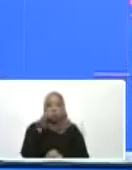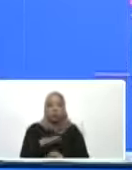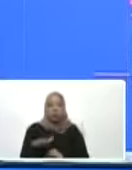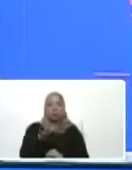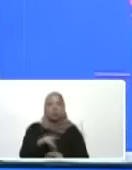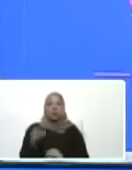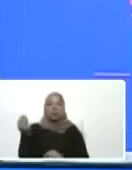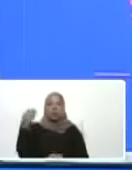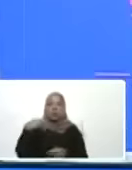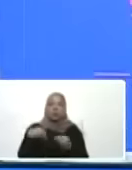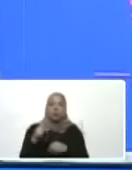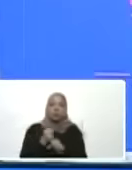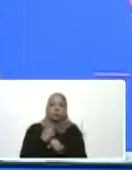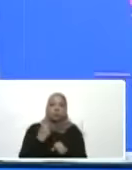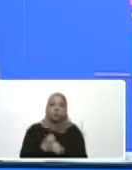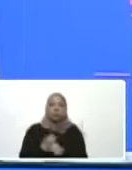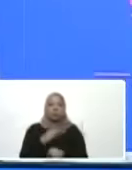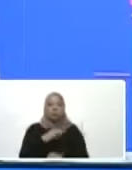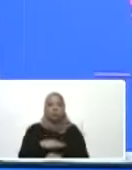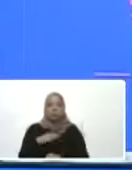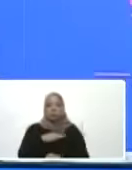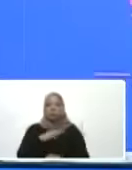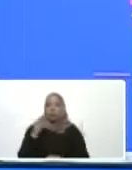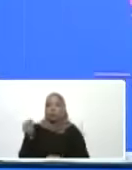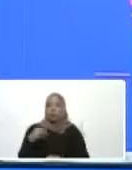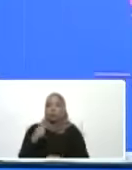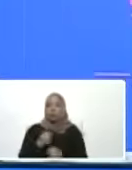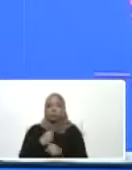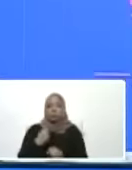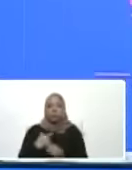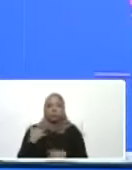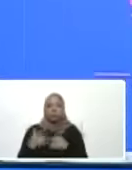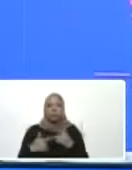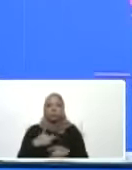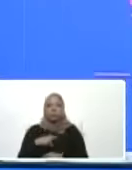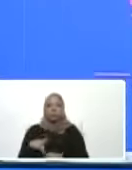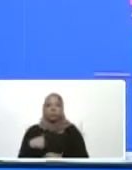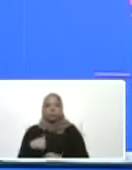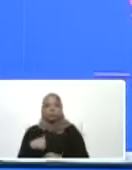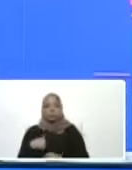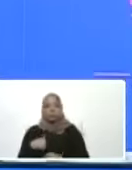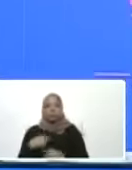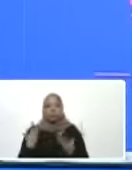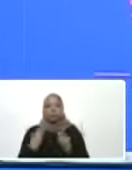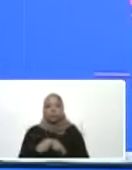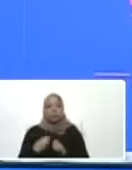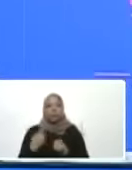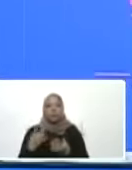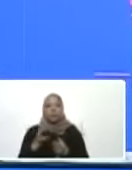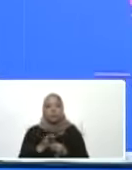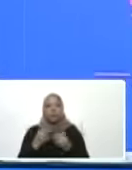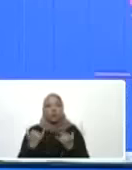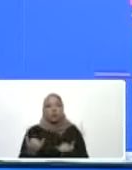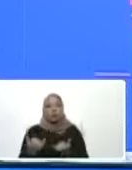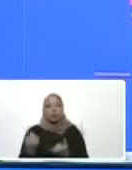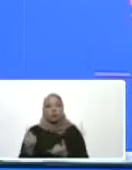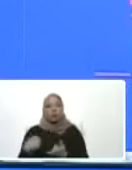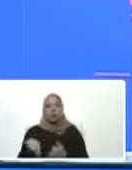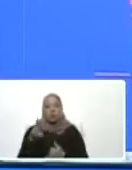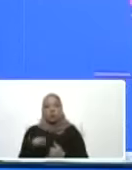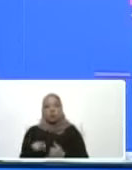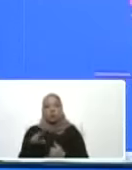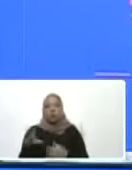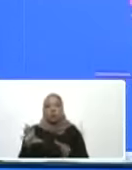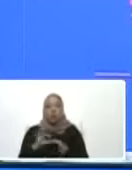se sumará en esta gran maquinaria y vamos a estar trabajando todos juntos, unidos en este momento más que nunca.